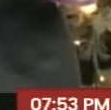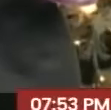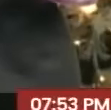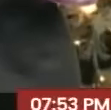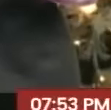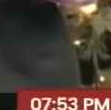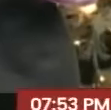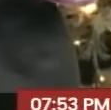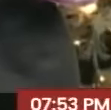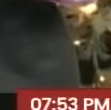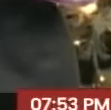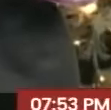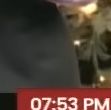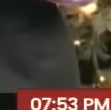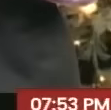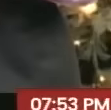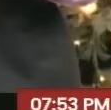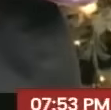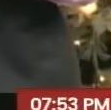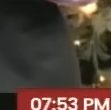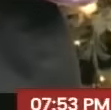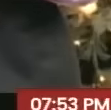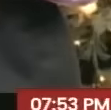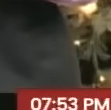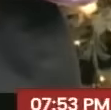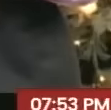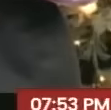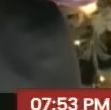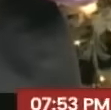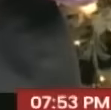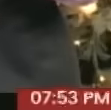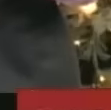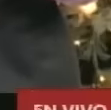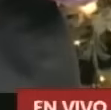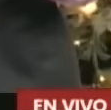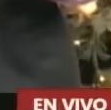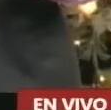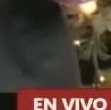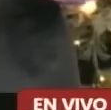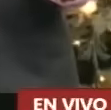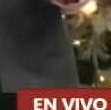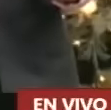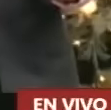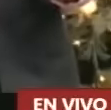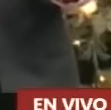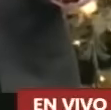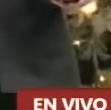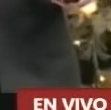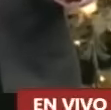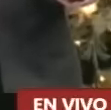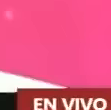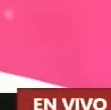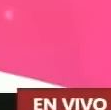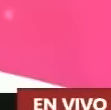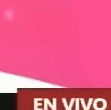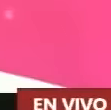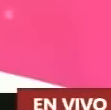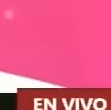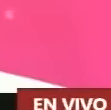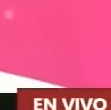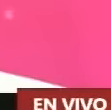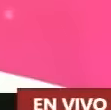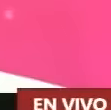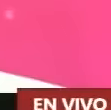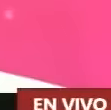además lo hizo muy bien. ¿Verdad? Qué buena generación de comunicadores. Trabajo. Bueno, yo no sé, yo voy a hablar fuera de aquí con María Alexandra. Arreglar las